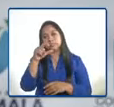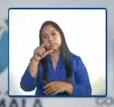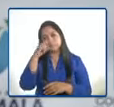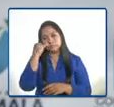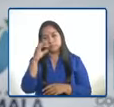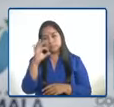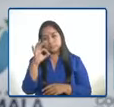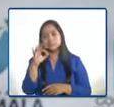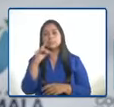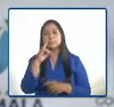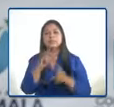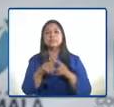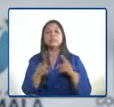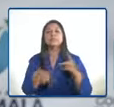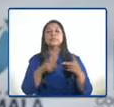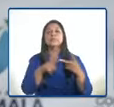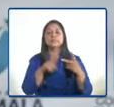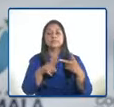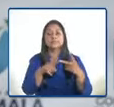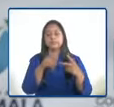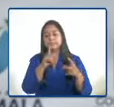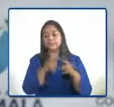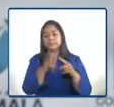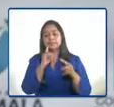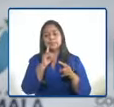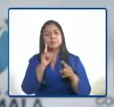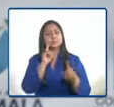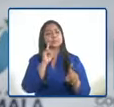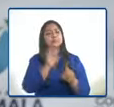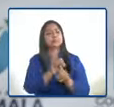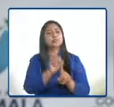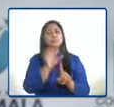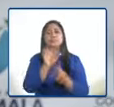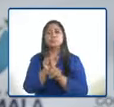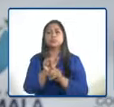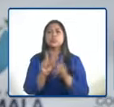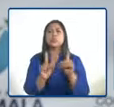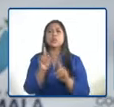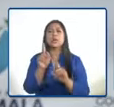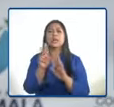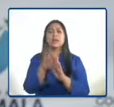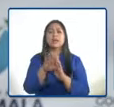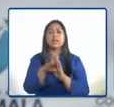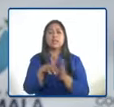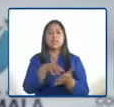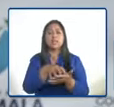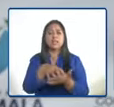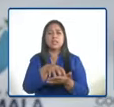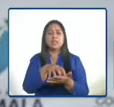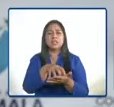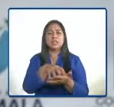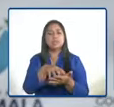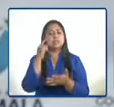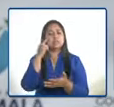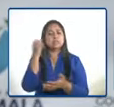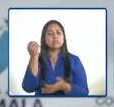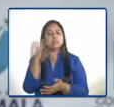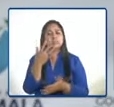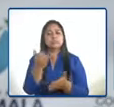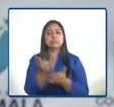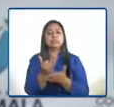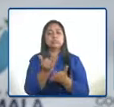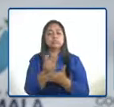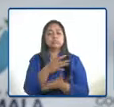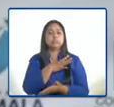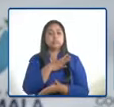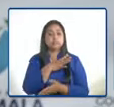nos lleva a la segunda parte, que es determinar cuáles son esos déficits de capacidad institucional que tienen las